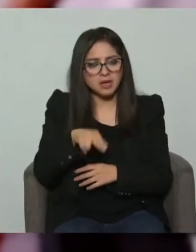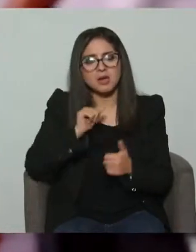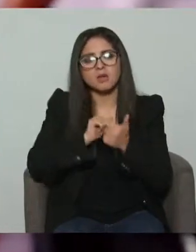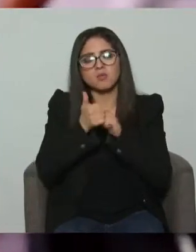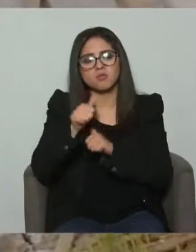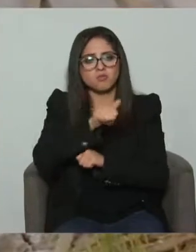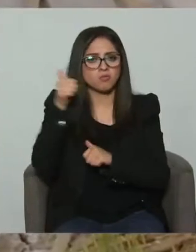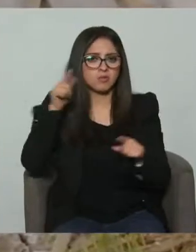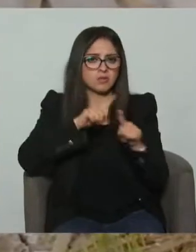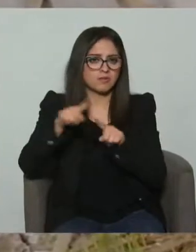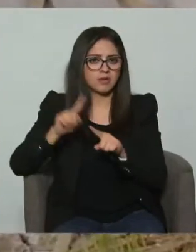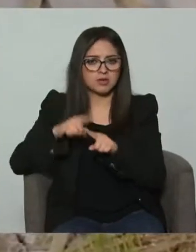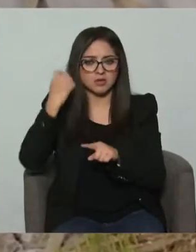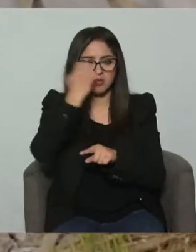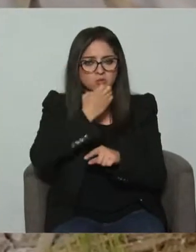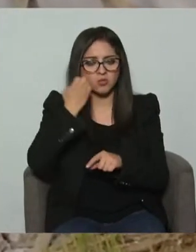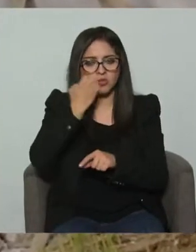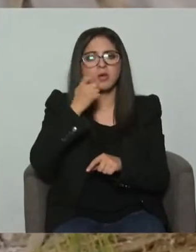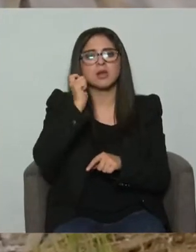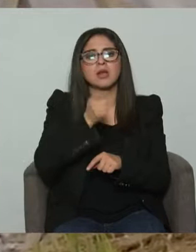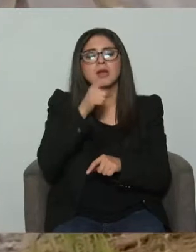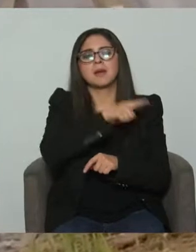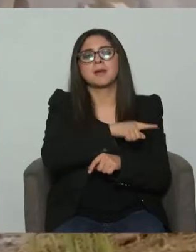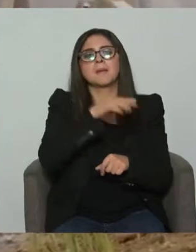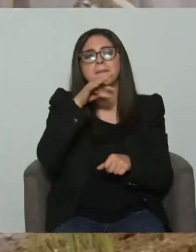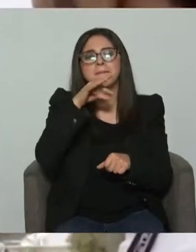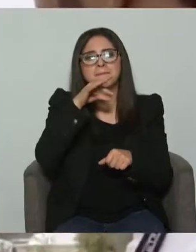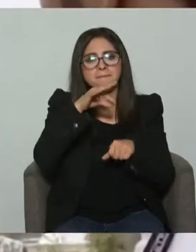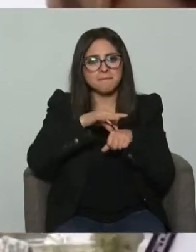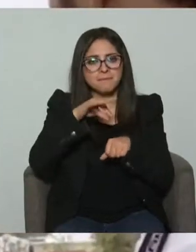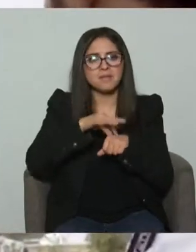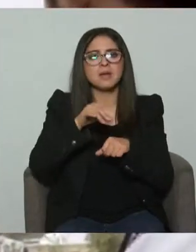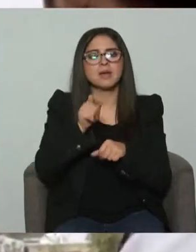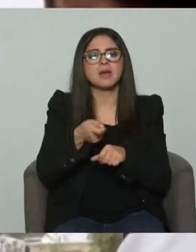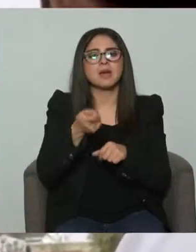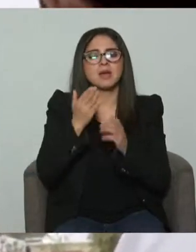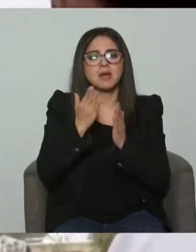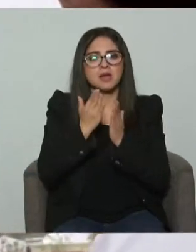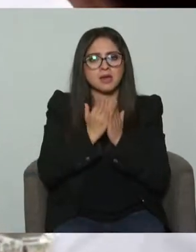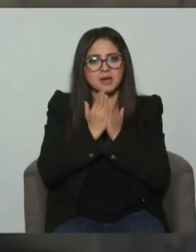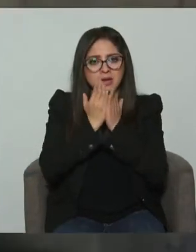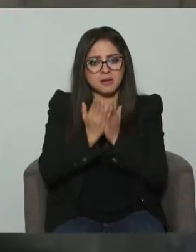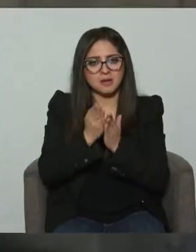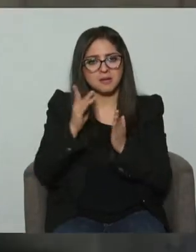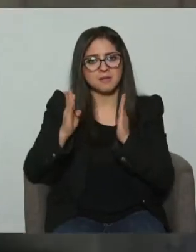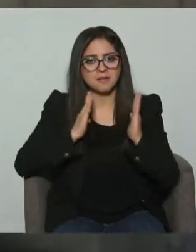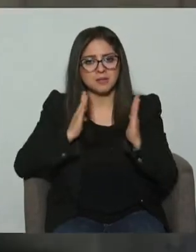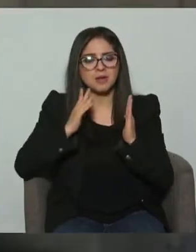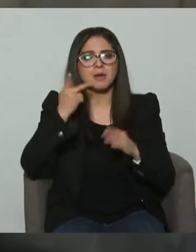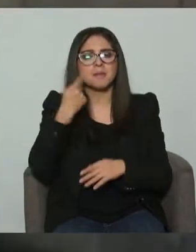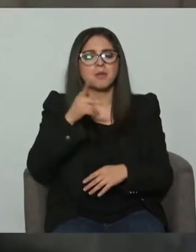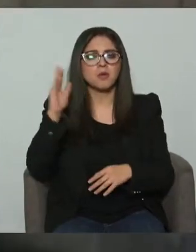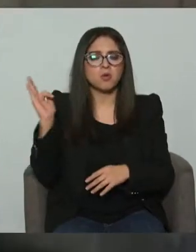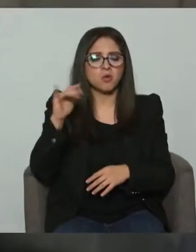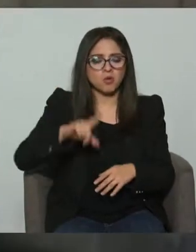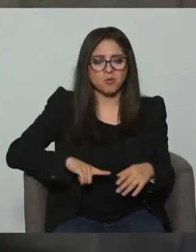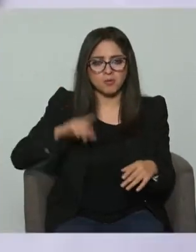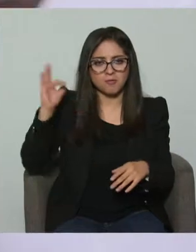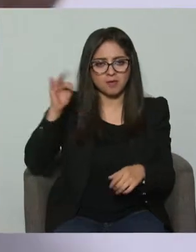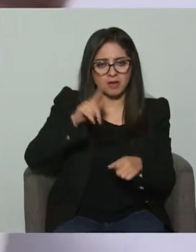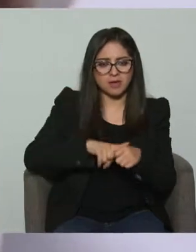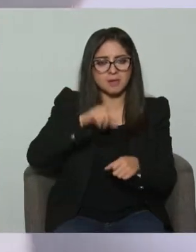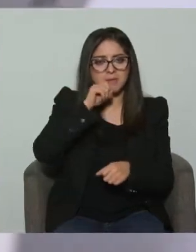las escuelas de medicina naval y militar. Y bueno, pues, ¿qué es lo que pretende el gobierno federal y el gobierno local con esta